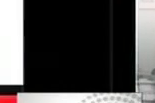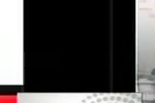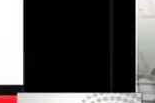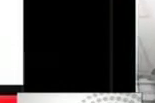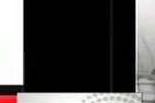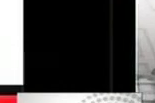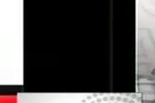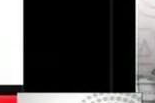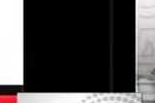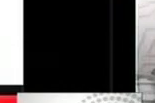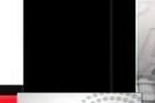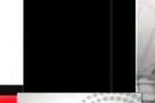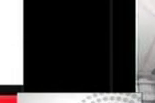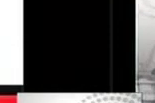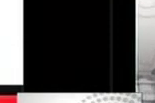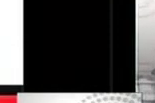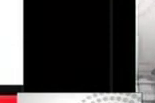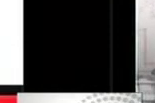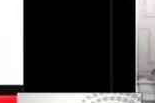da muchas